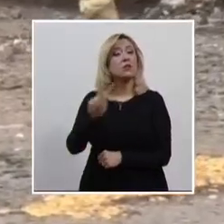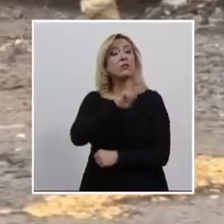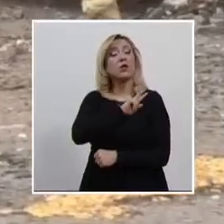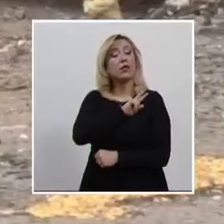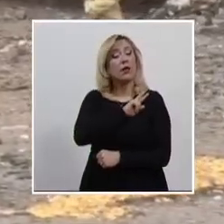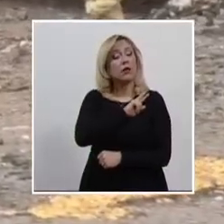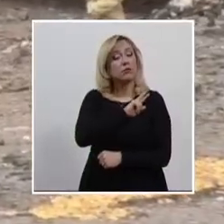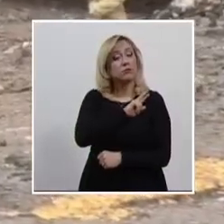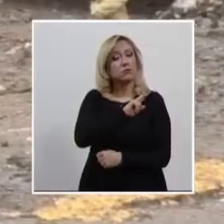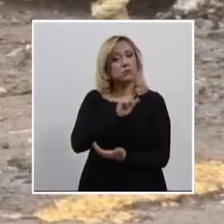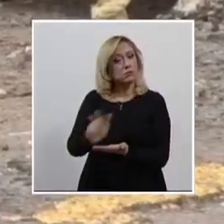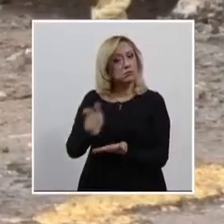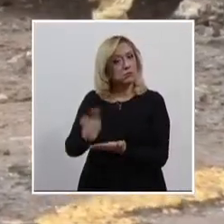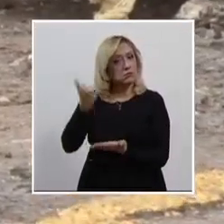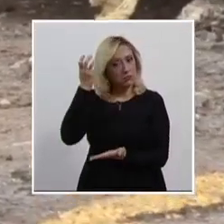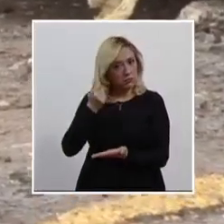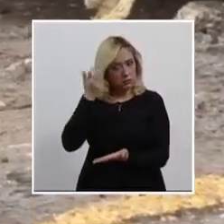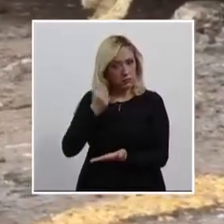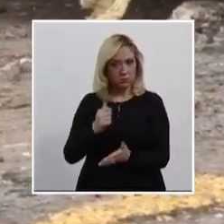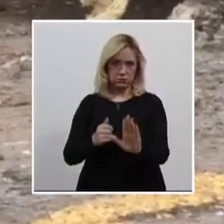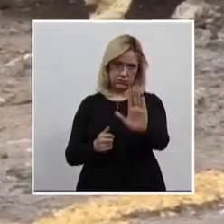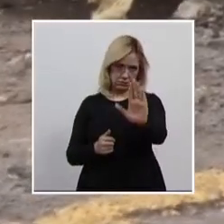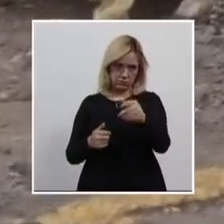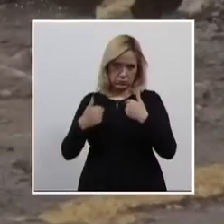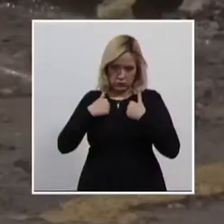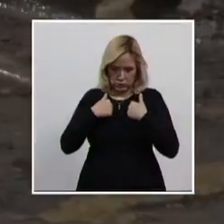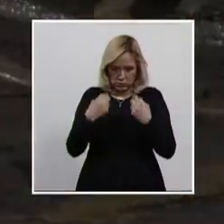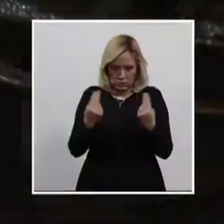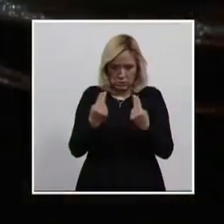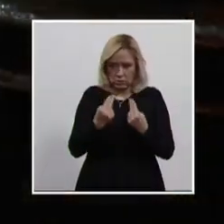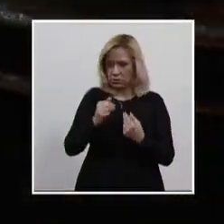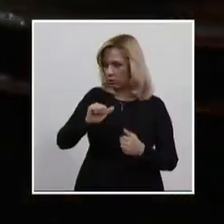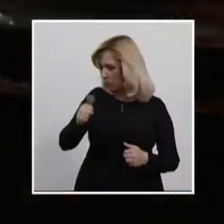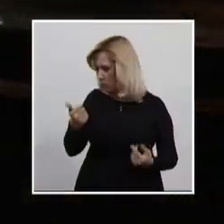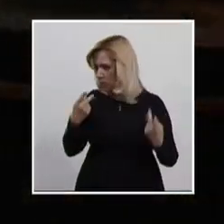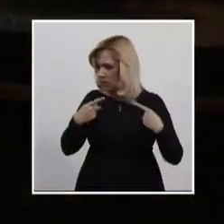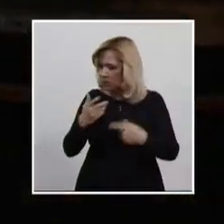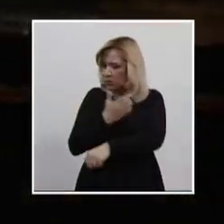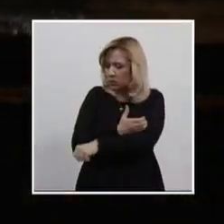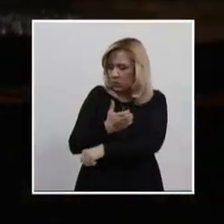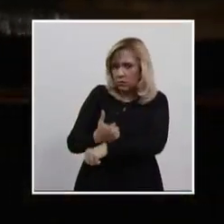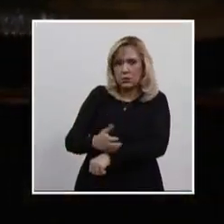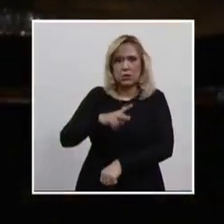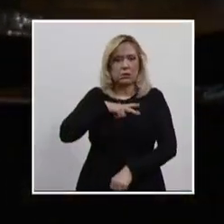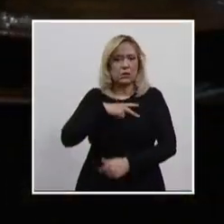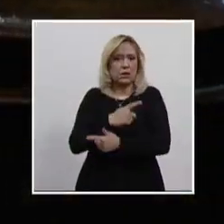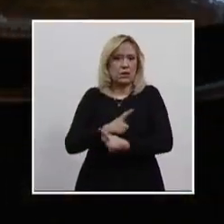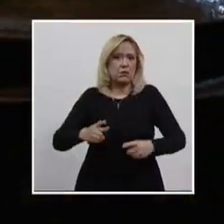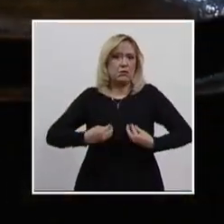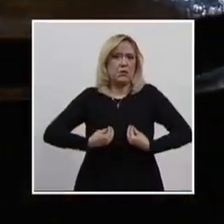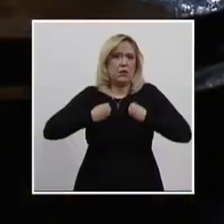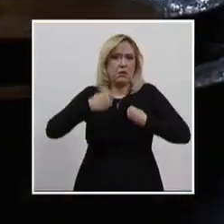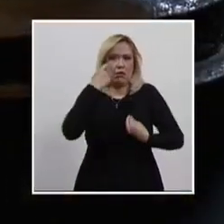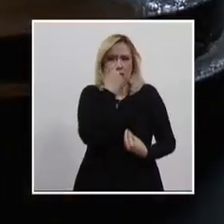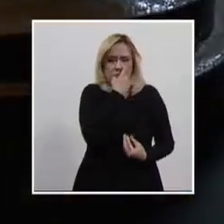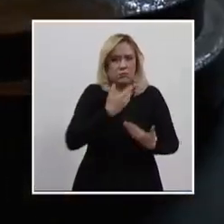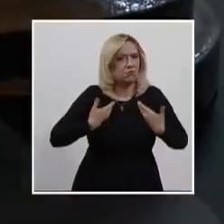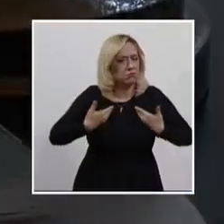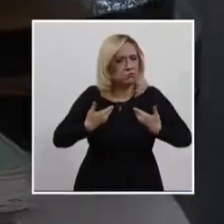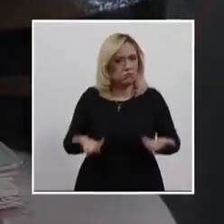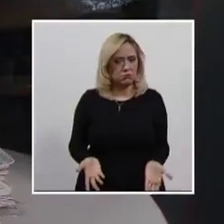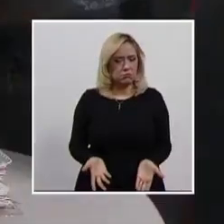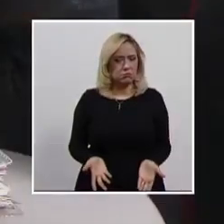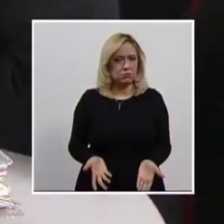el beneficio, lo que consideró discriminatorio y violatorio del derecho al libre desarrollo de la